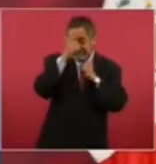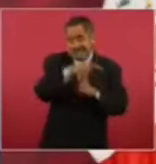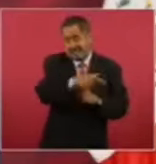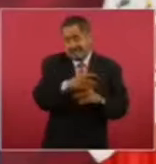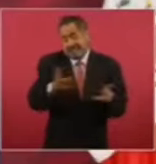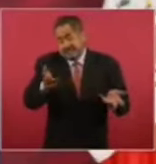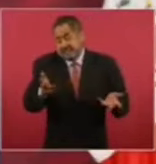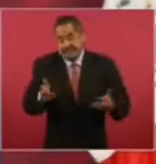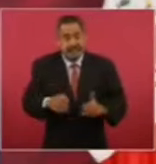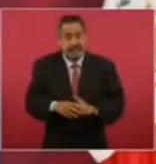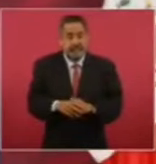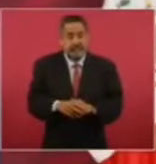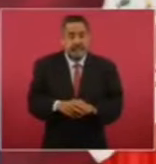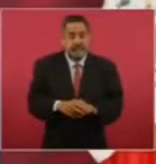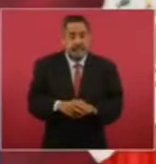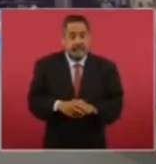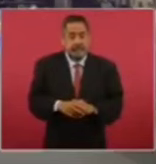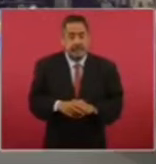¿Sí?